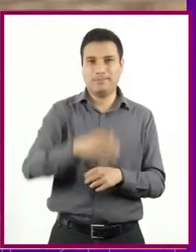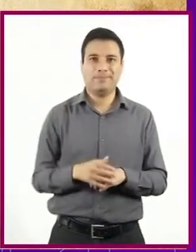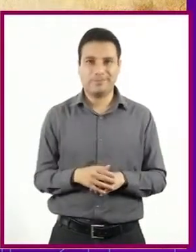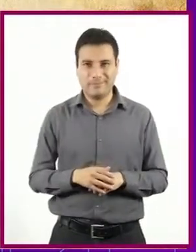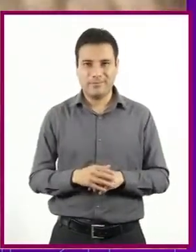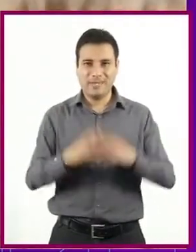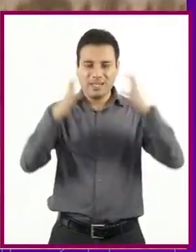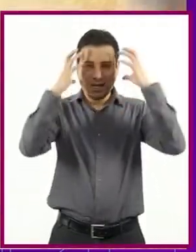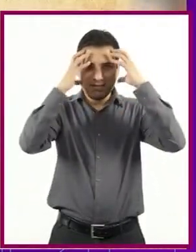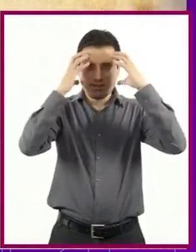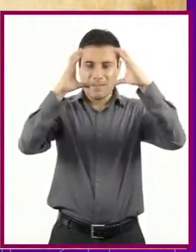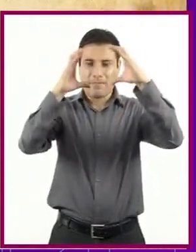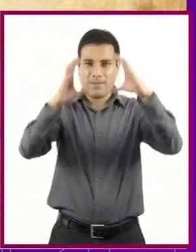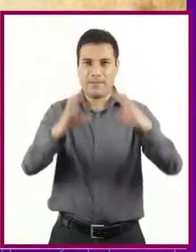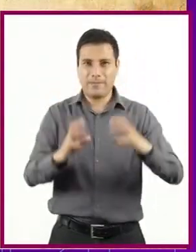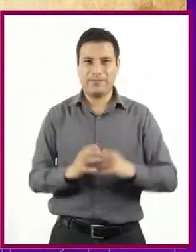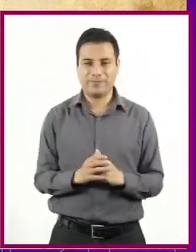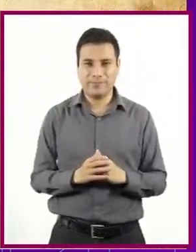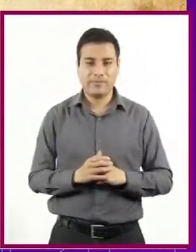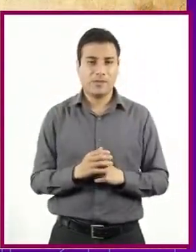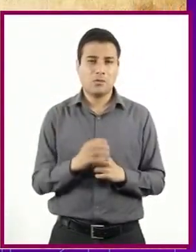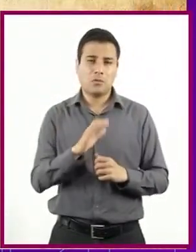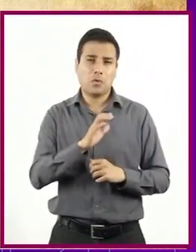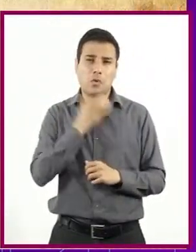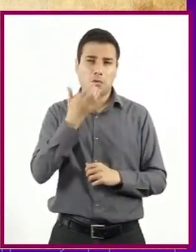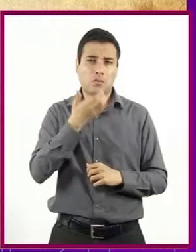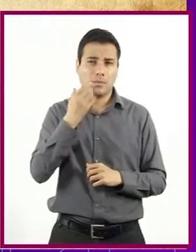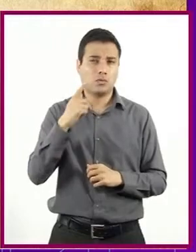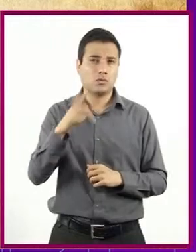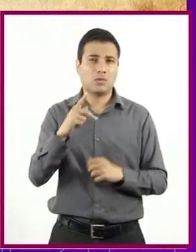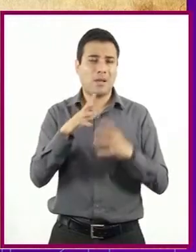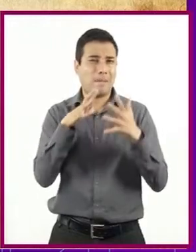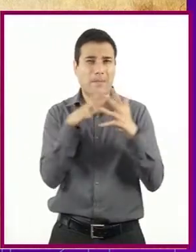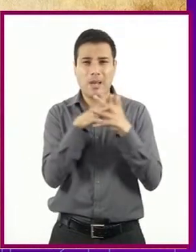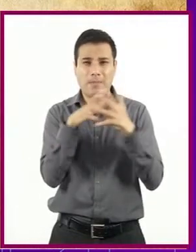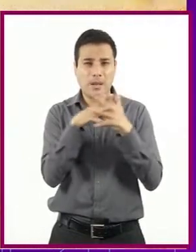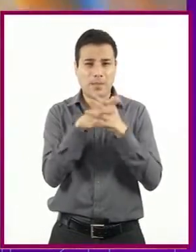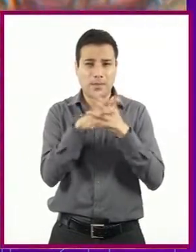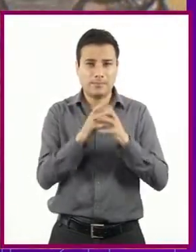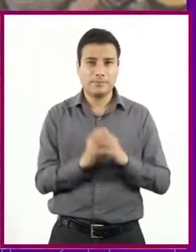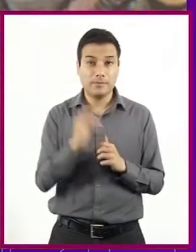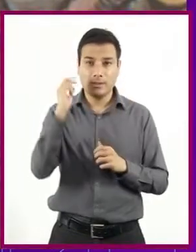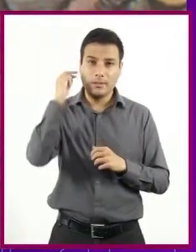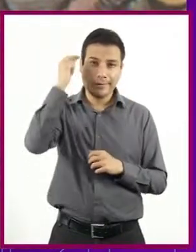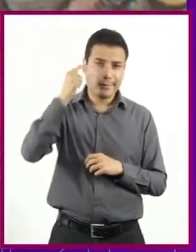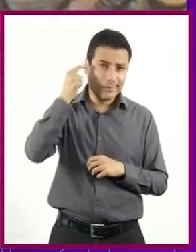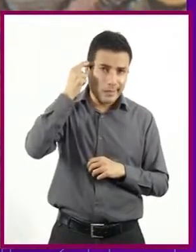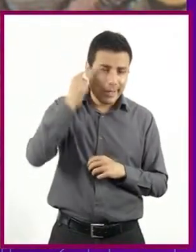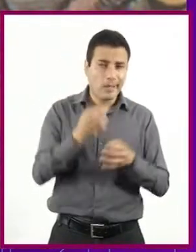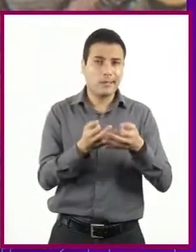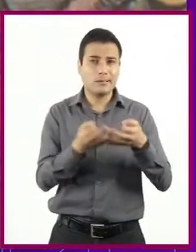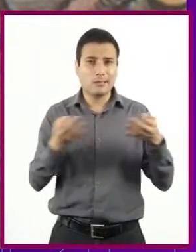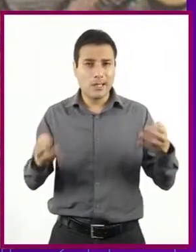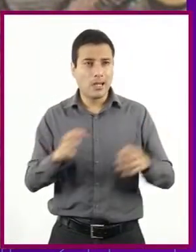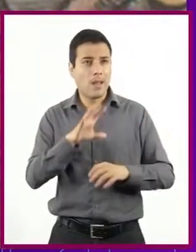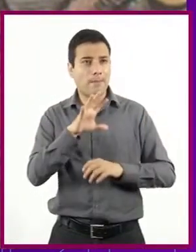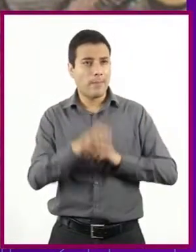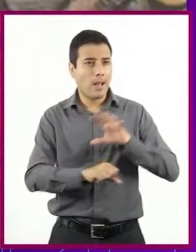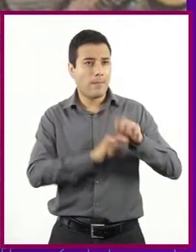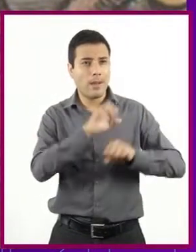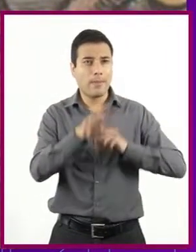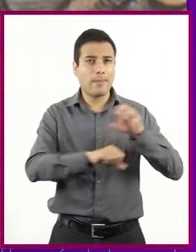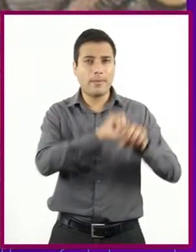de cabezas. La guerra se hizo una constante, y el número de reinos y señoríos conquistados comenzó a